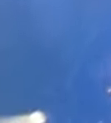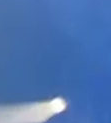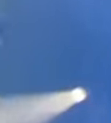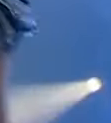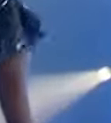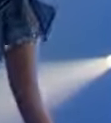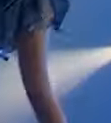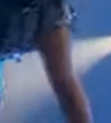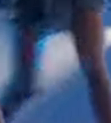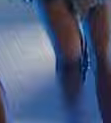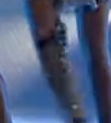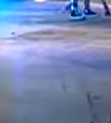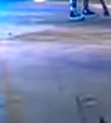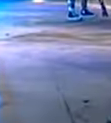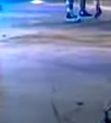a bumpy ride.